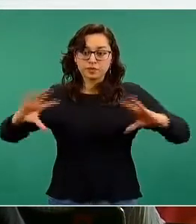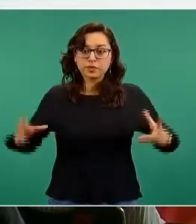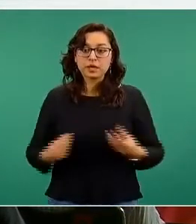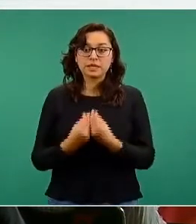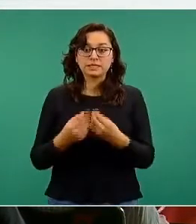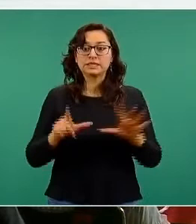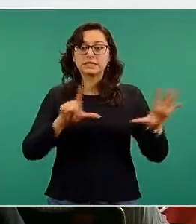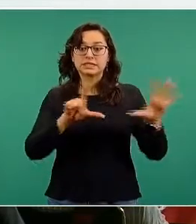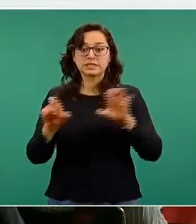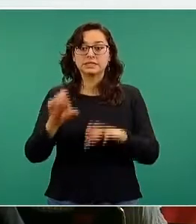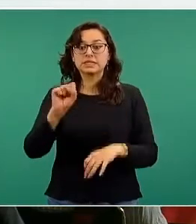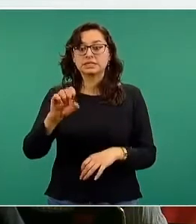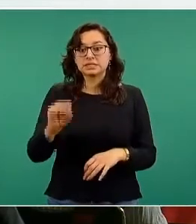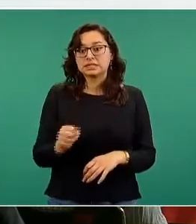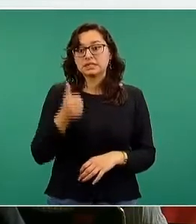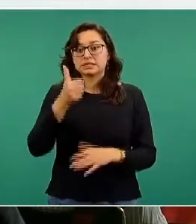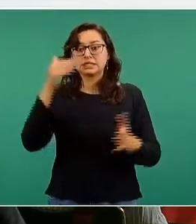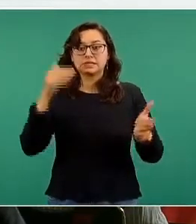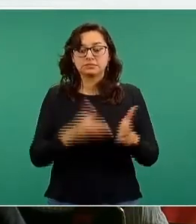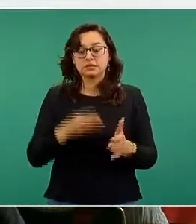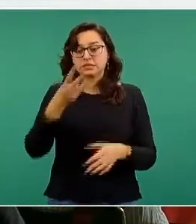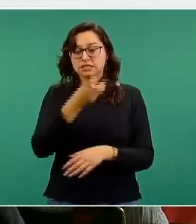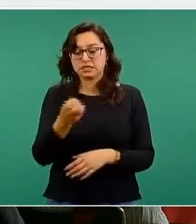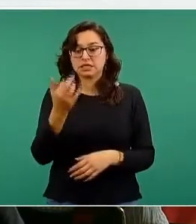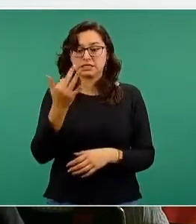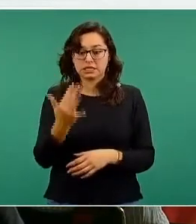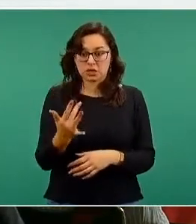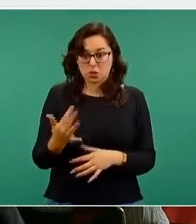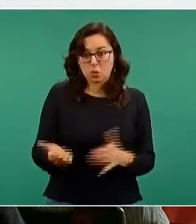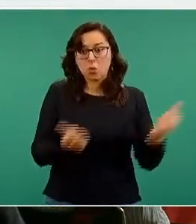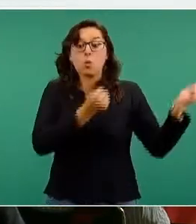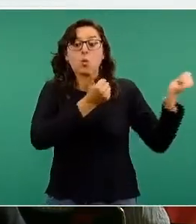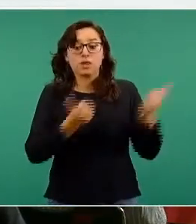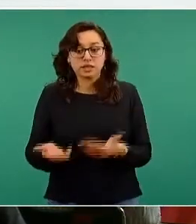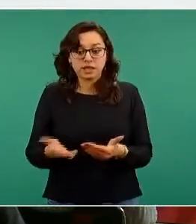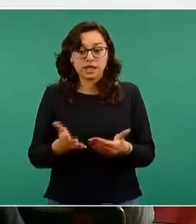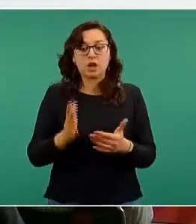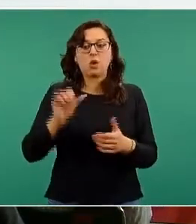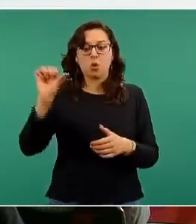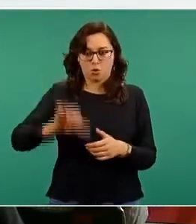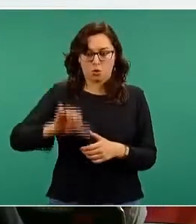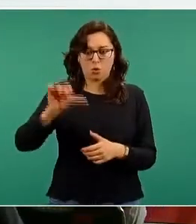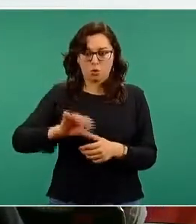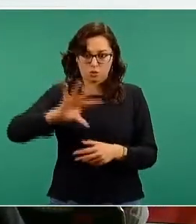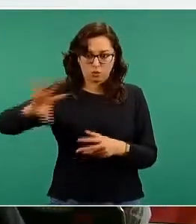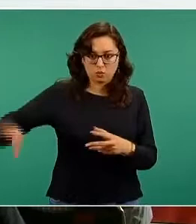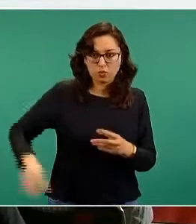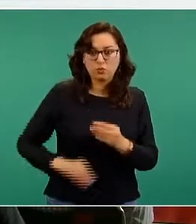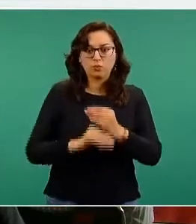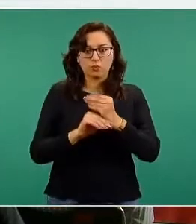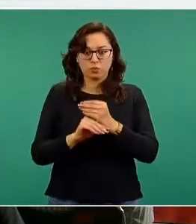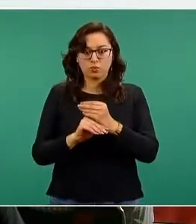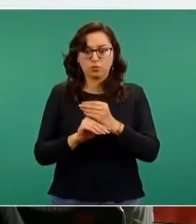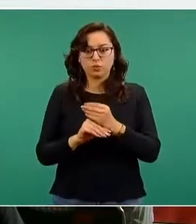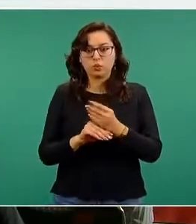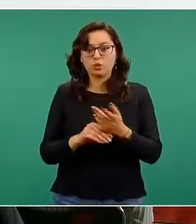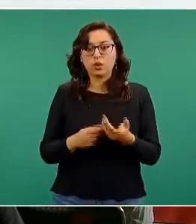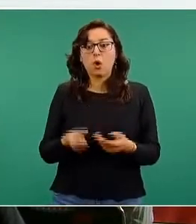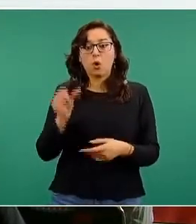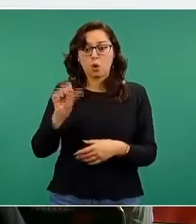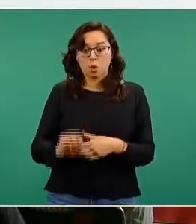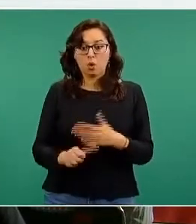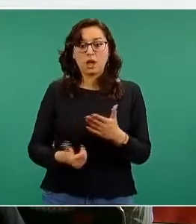766.350 son las dosis que se han recibido. Esto ya incluye el paquete que llegó hoy y aquí está el paquete que vimos hoy en la